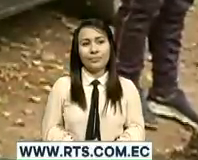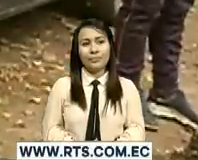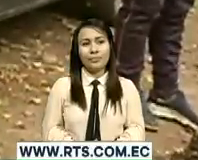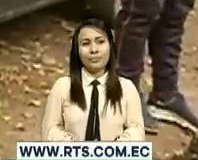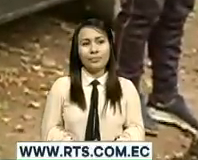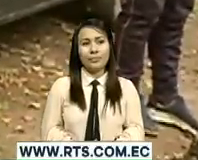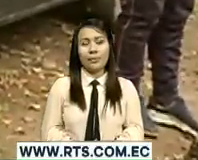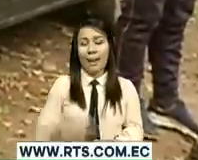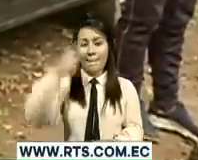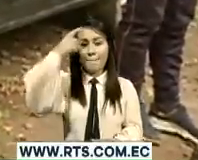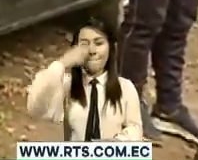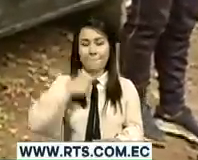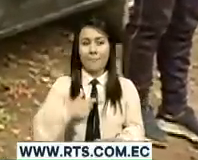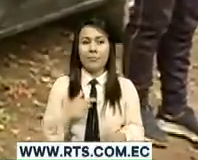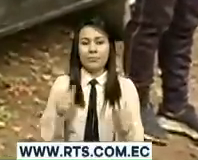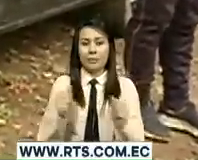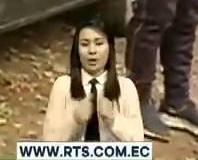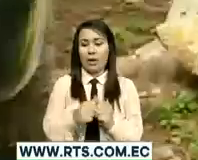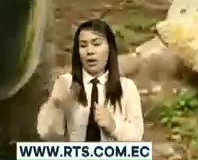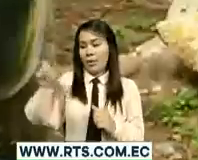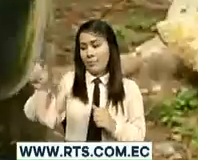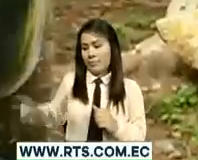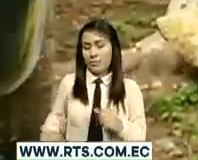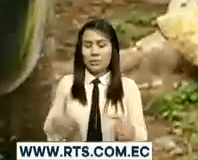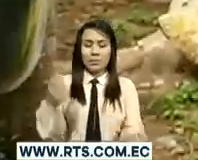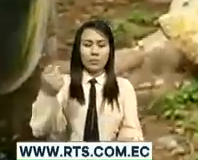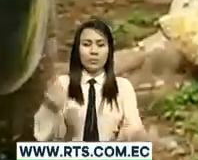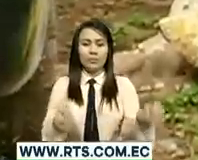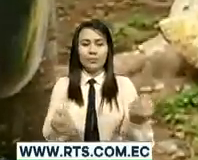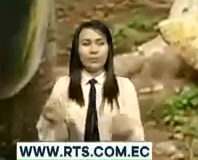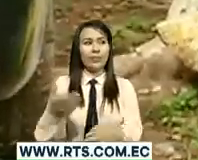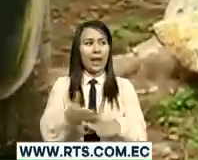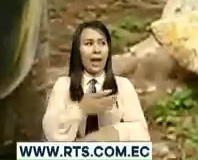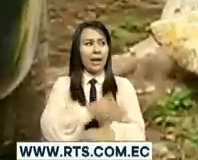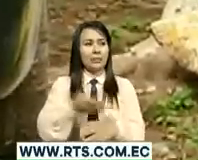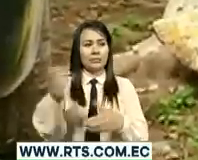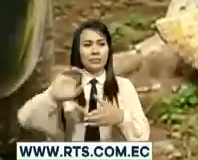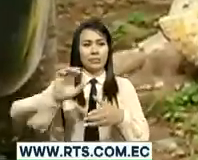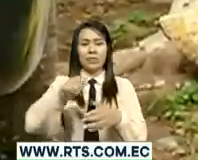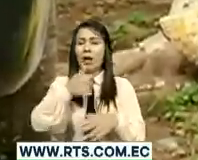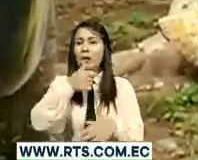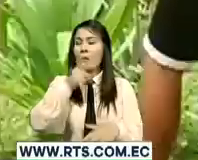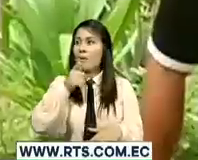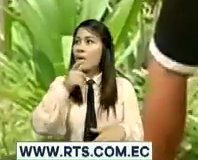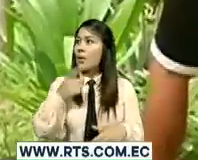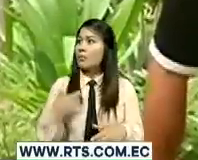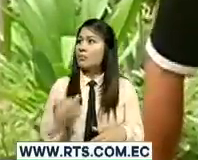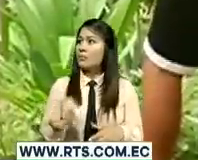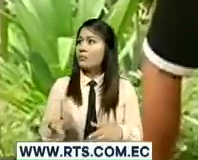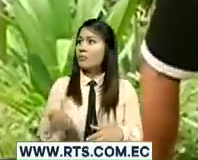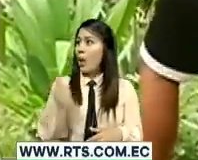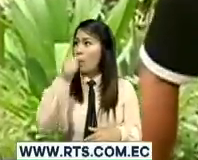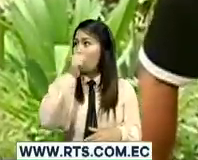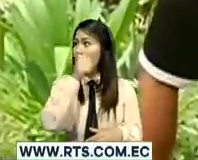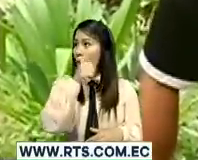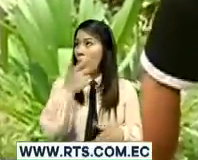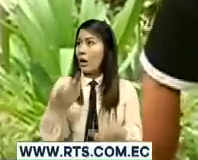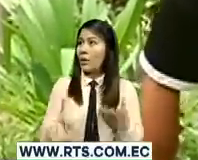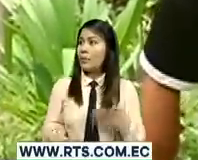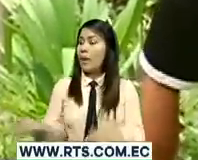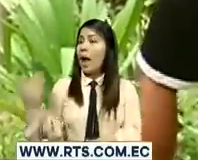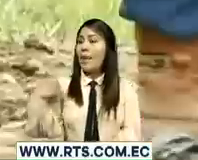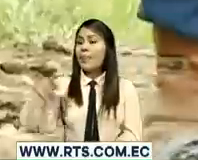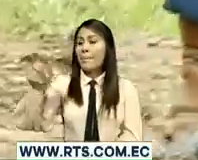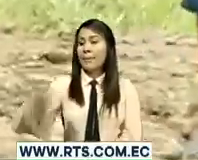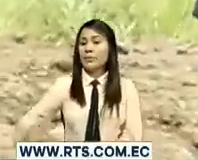El conductor y su acompañante no saben cómo llegaron hasta este punto en el sector de La Prosperina norte de Guayaquil. Lo único que comentaron